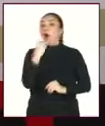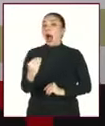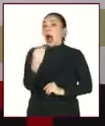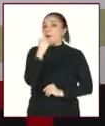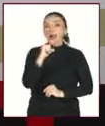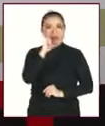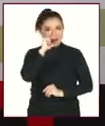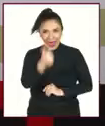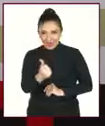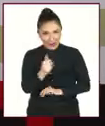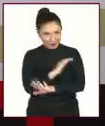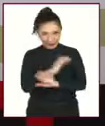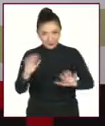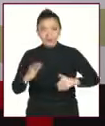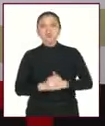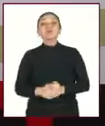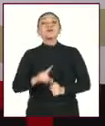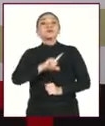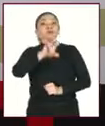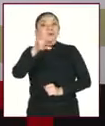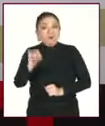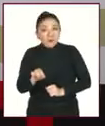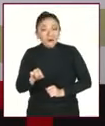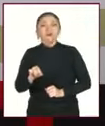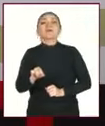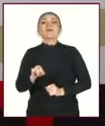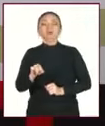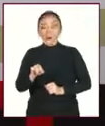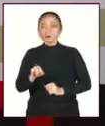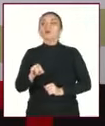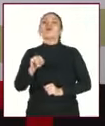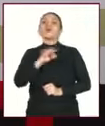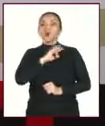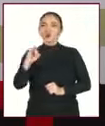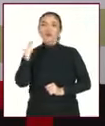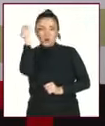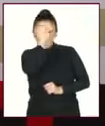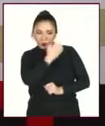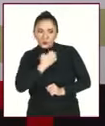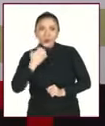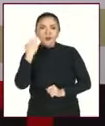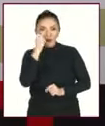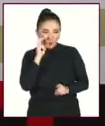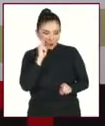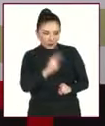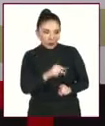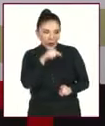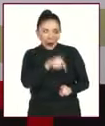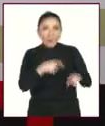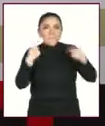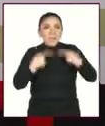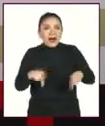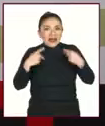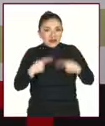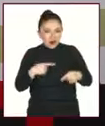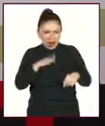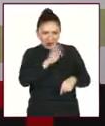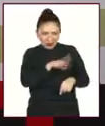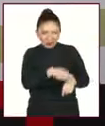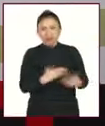Y entonces, ahora sí, vamos a valorar persona, o señor,